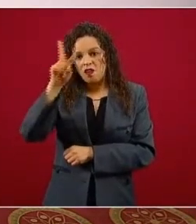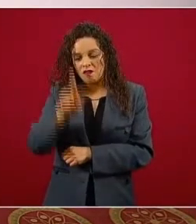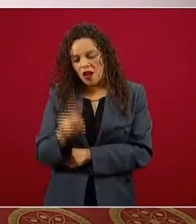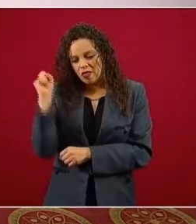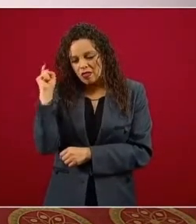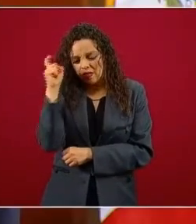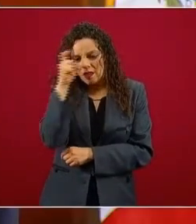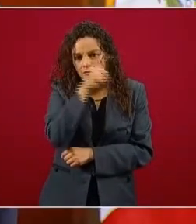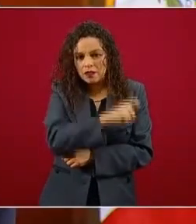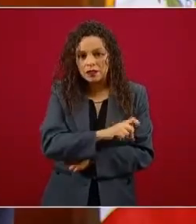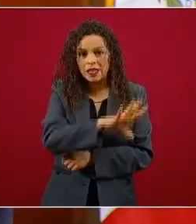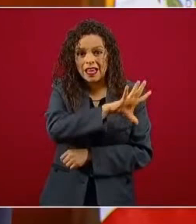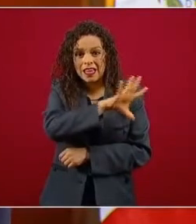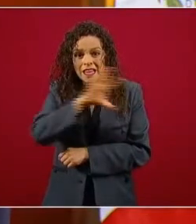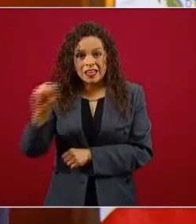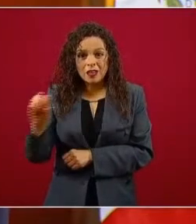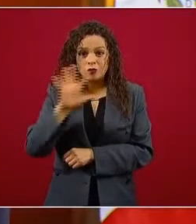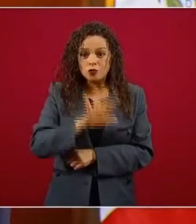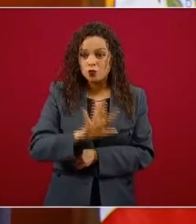555 mil